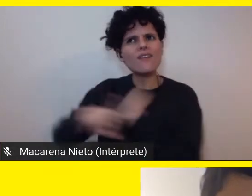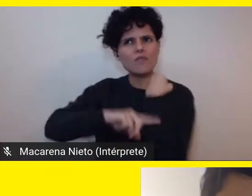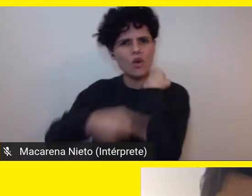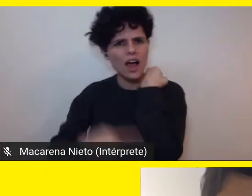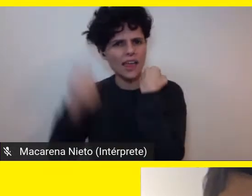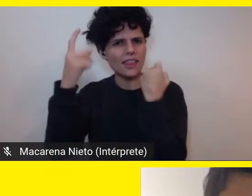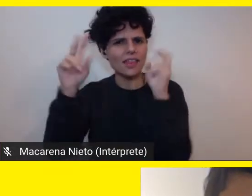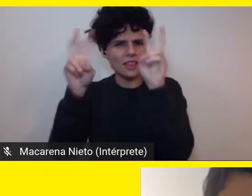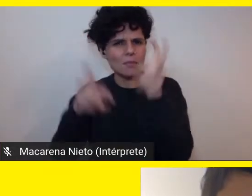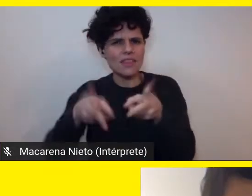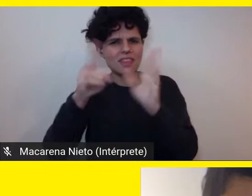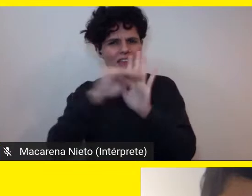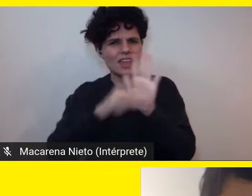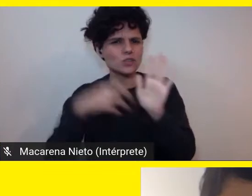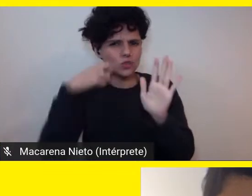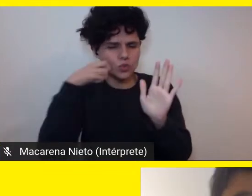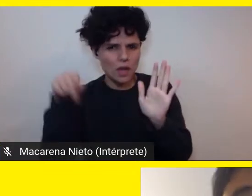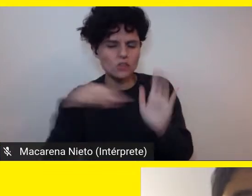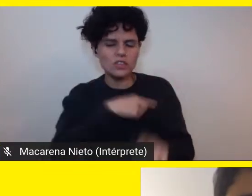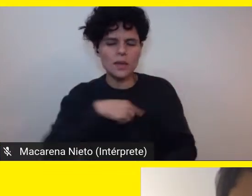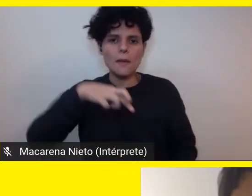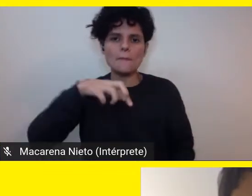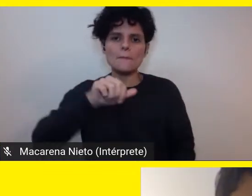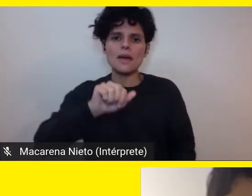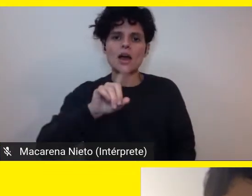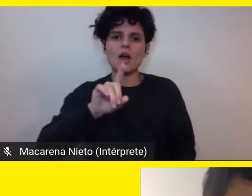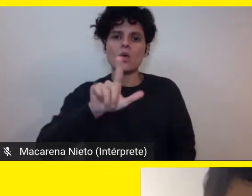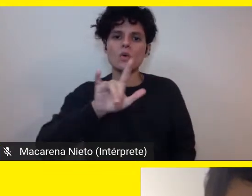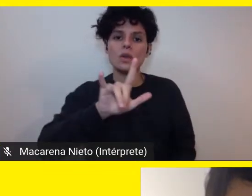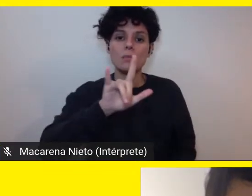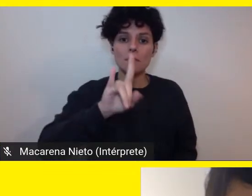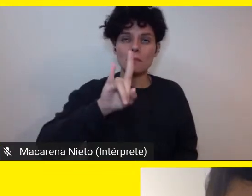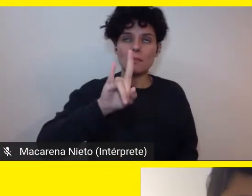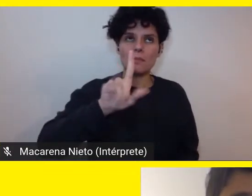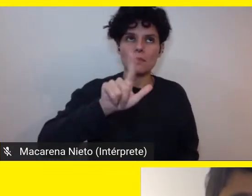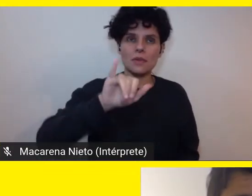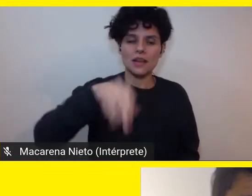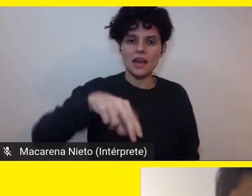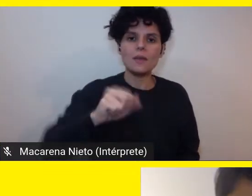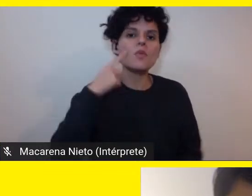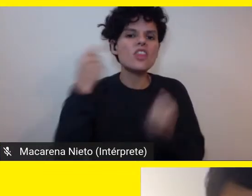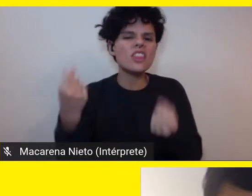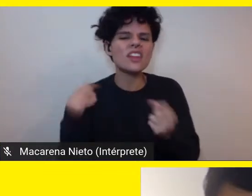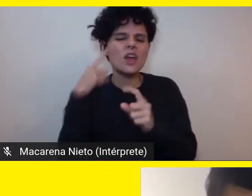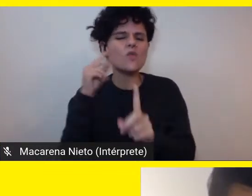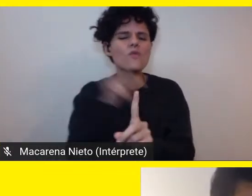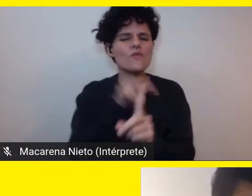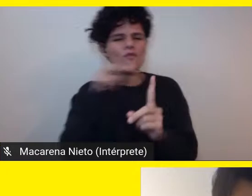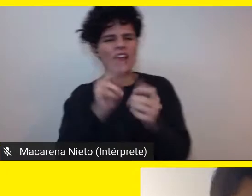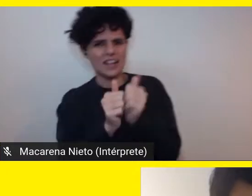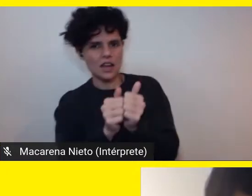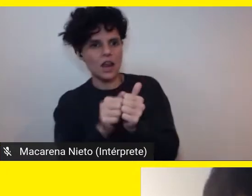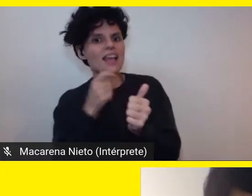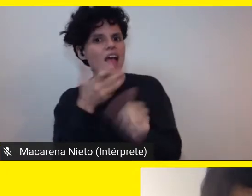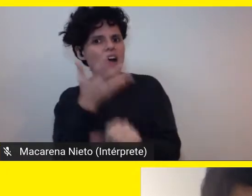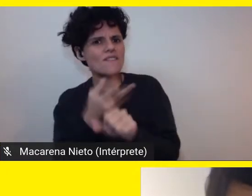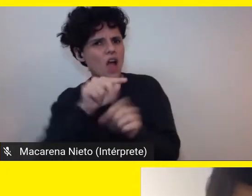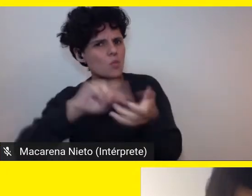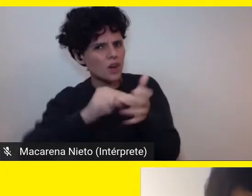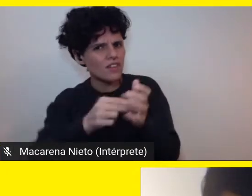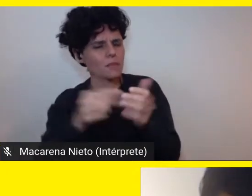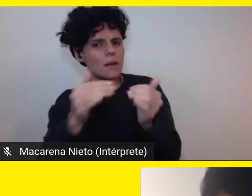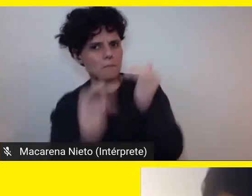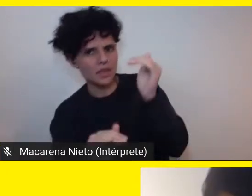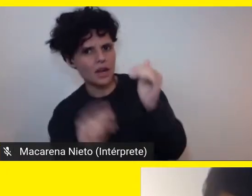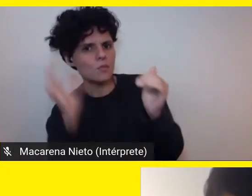ella me motivó ciertamente a darle ese enfoque de género al tratamiento de los casos que afectaron a víctimas entre ejecutadas y desaparecidas. Recuerdo el caso de Reinalda